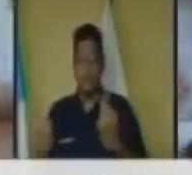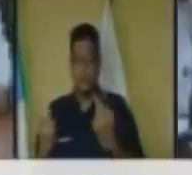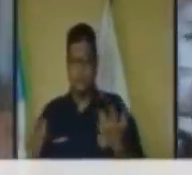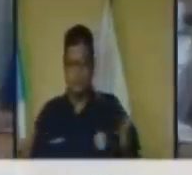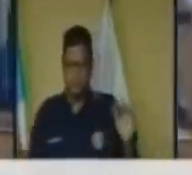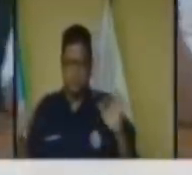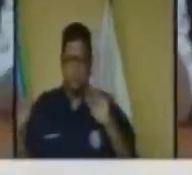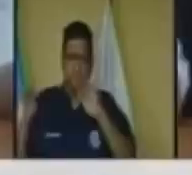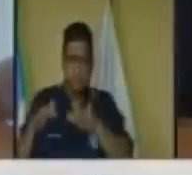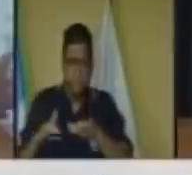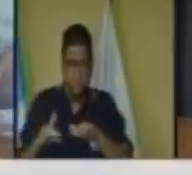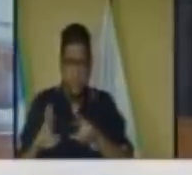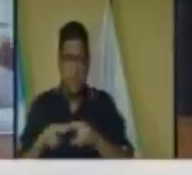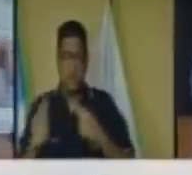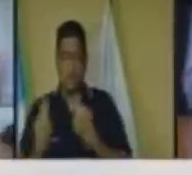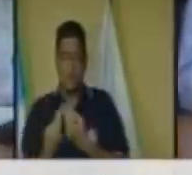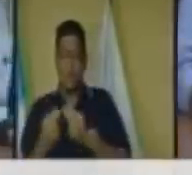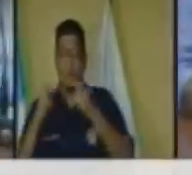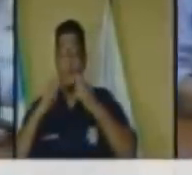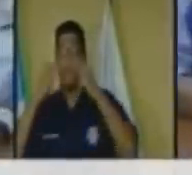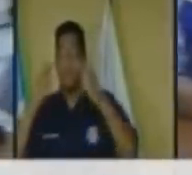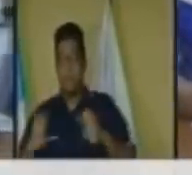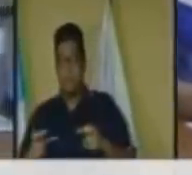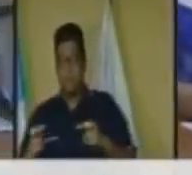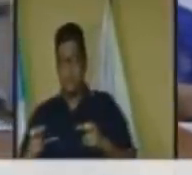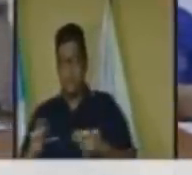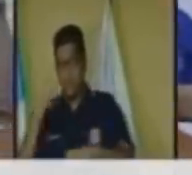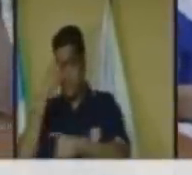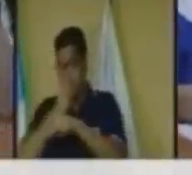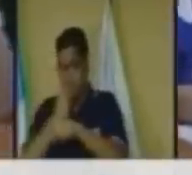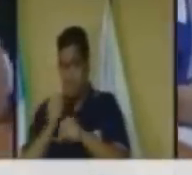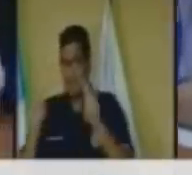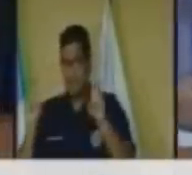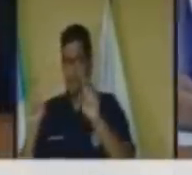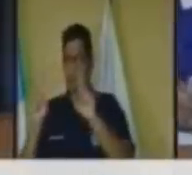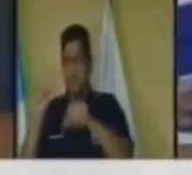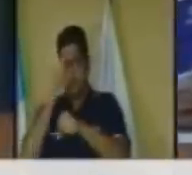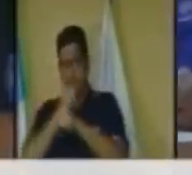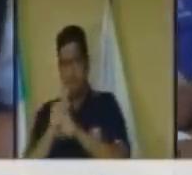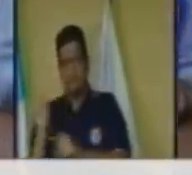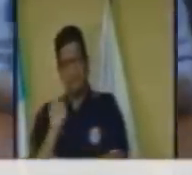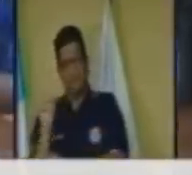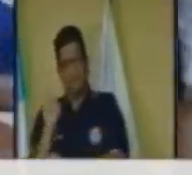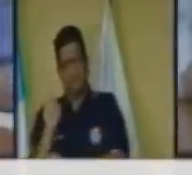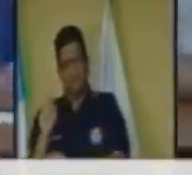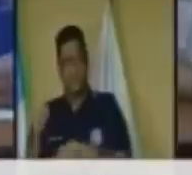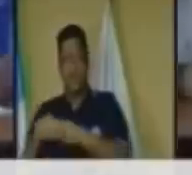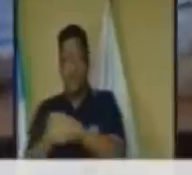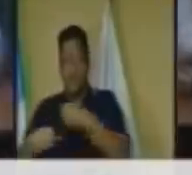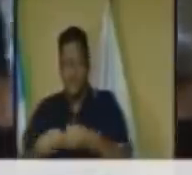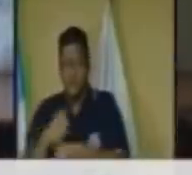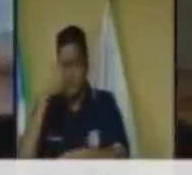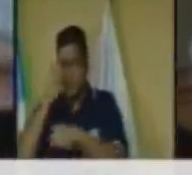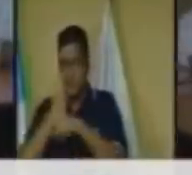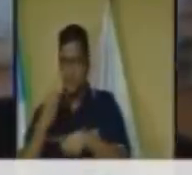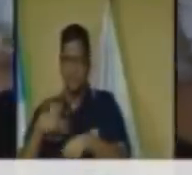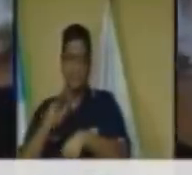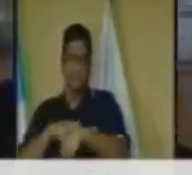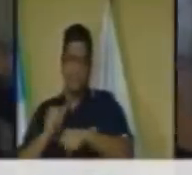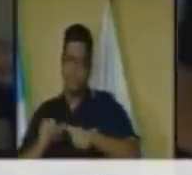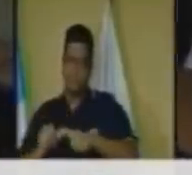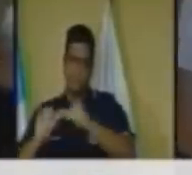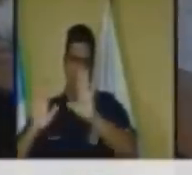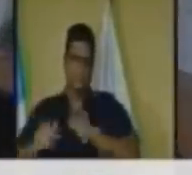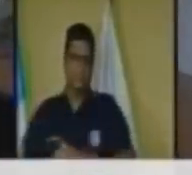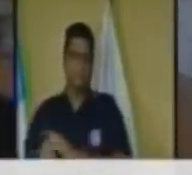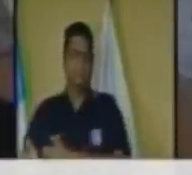estamos hablando públicas, laborales no. Sí, muy buenas tardes. Quiero